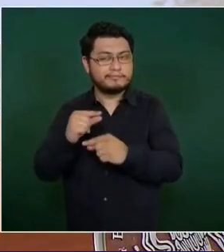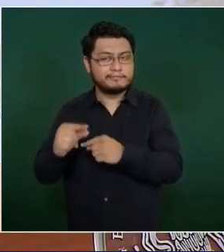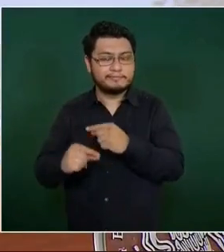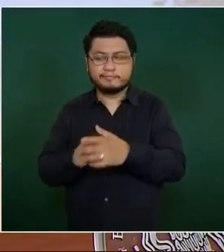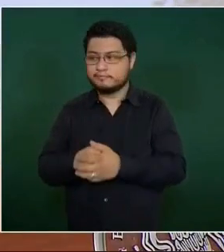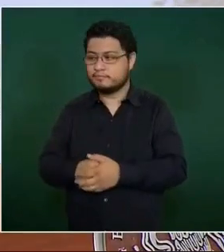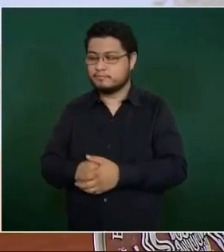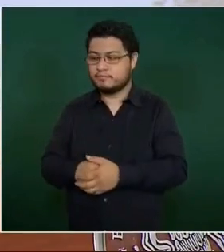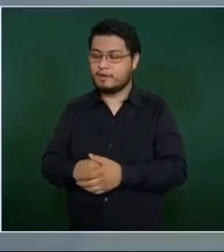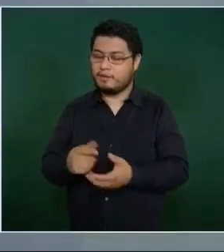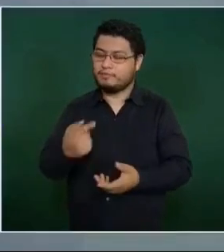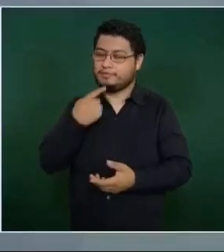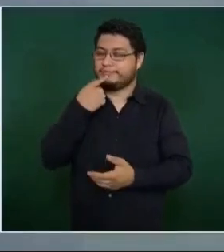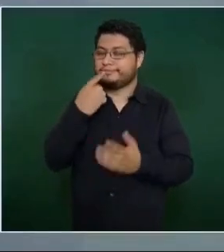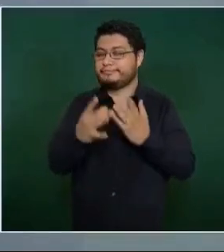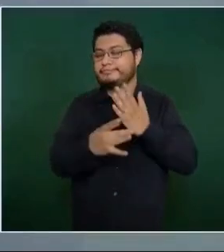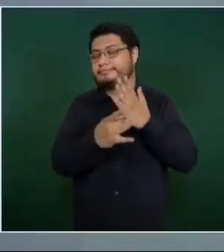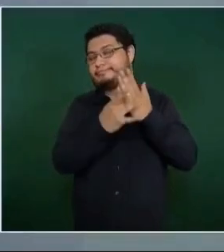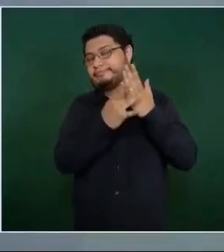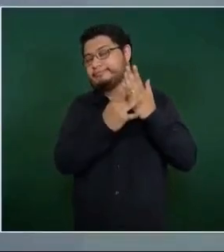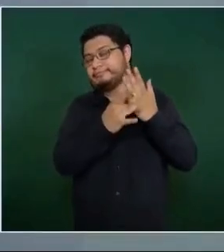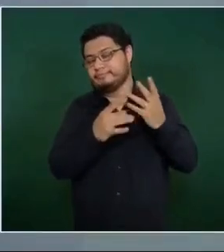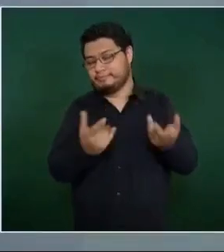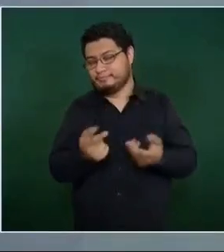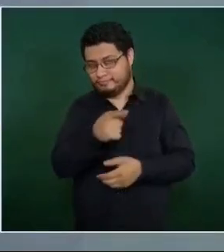como se dice coloquialmente,